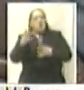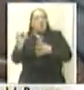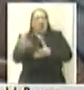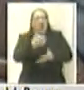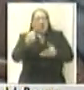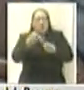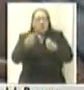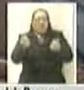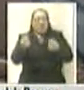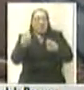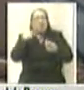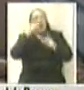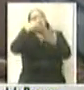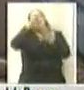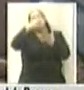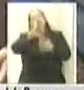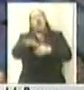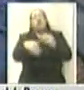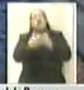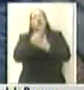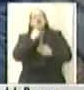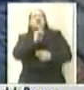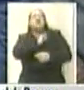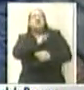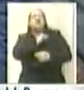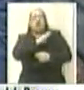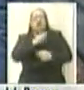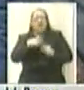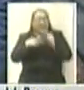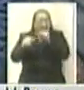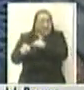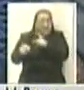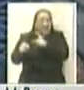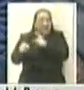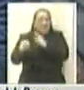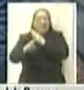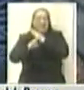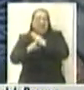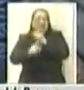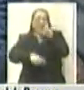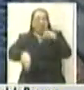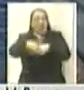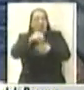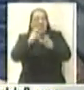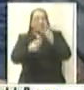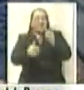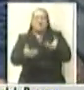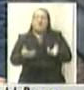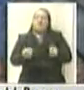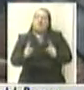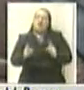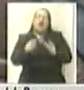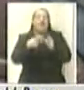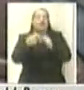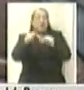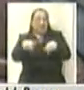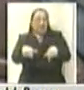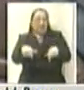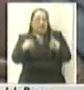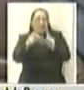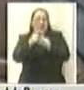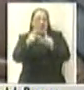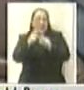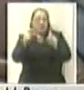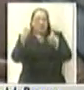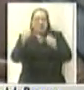para auditar a todos los órganos del Estado la defensa del ciudadano de a pie? Y aquí, señores, el tema y la